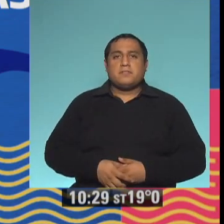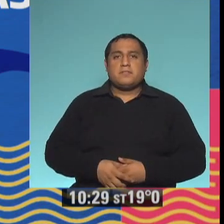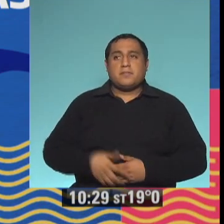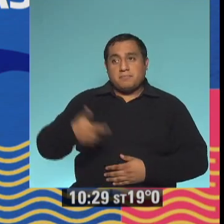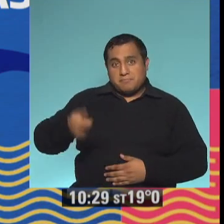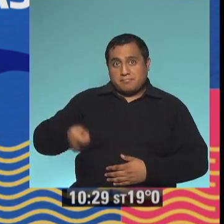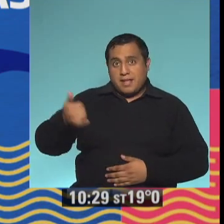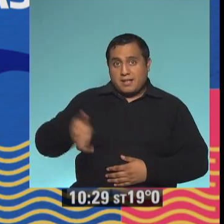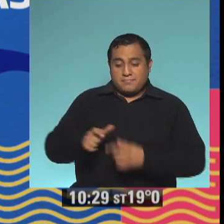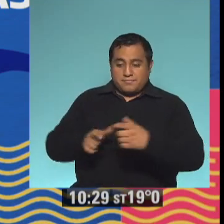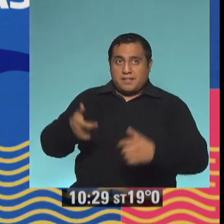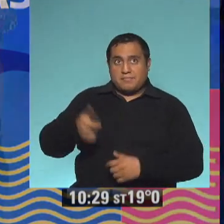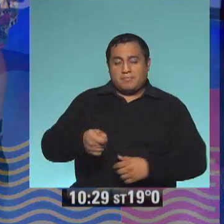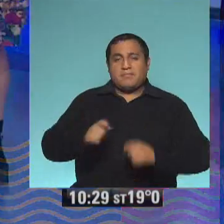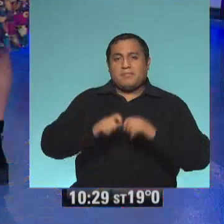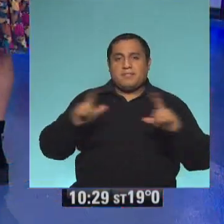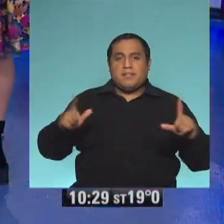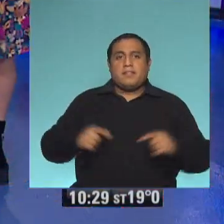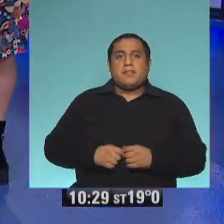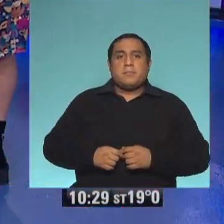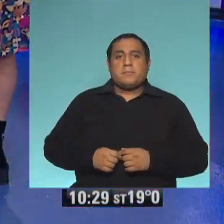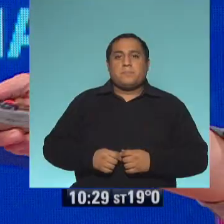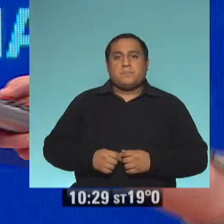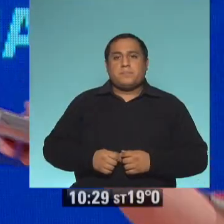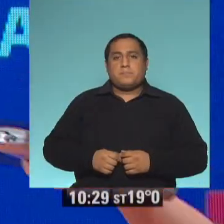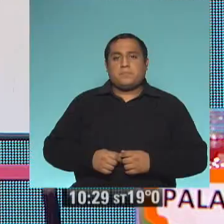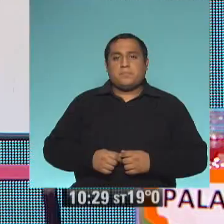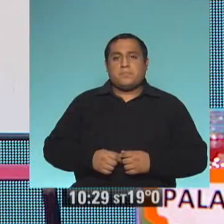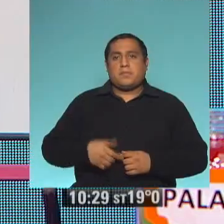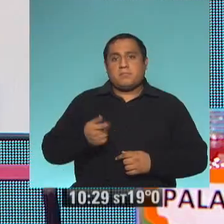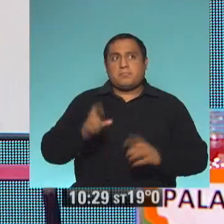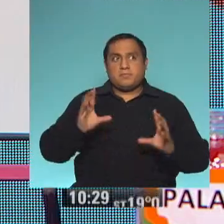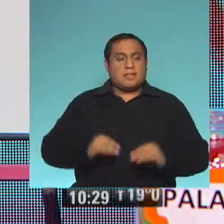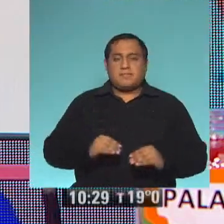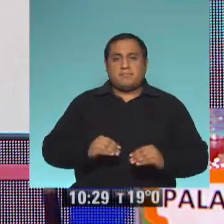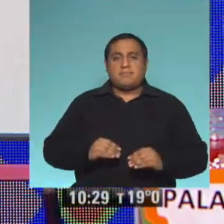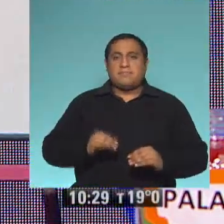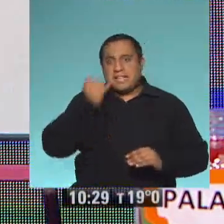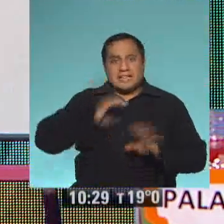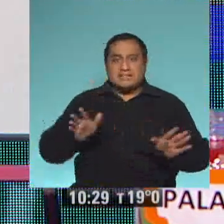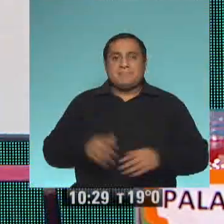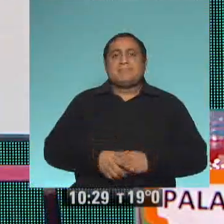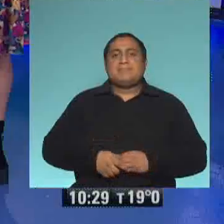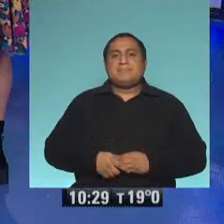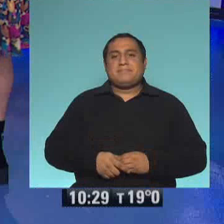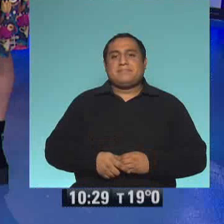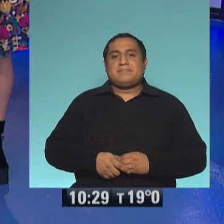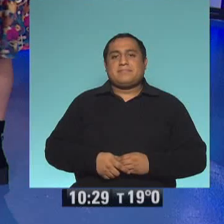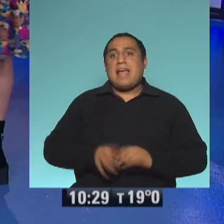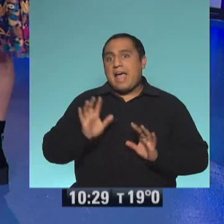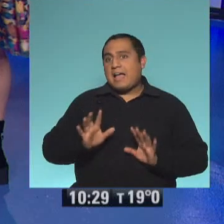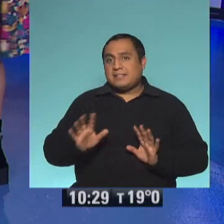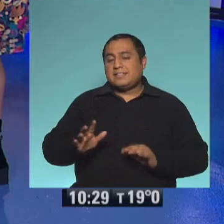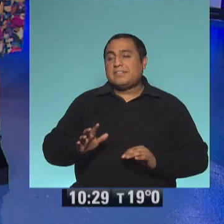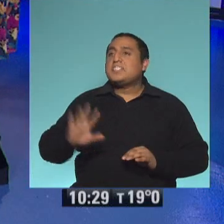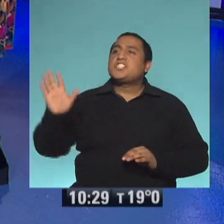de... Lo encontré. Poné la plaquita. Un cuerpo cubierto de plumas y huesos. Te saco la plaquita. Chau. Bien. Seguimos. Funciona así, decís